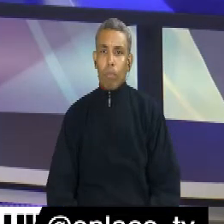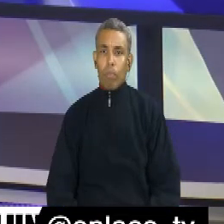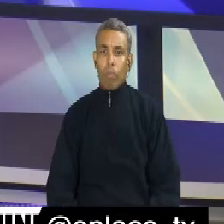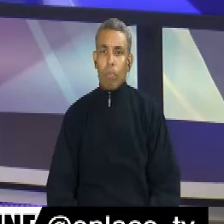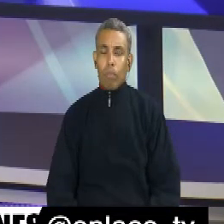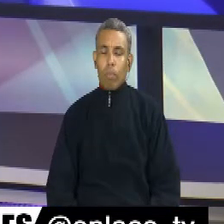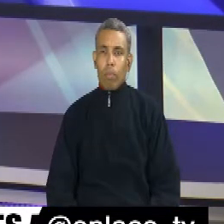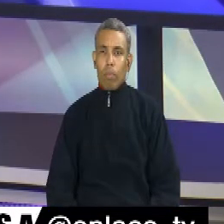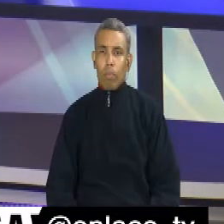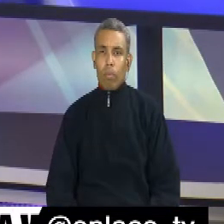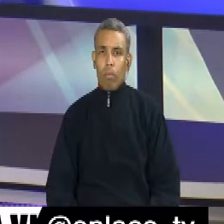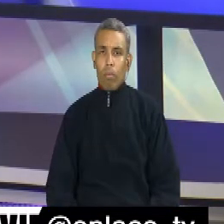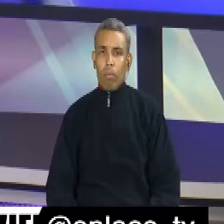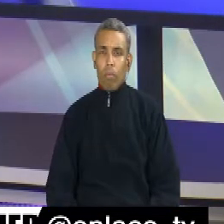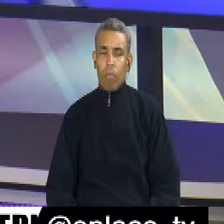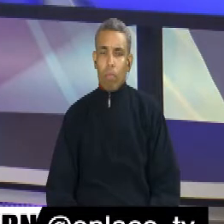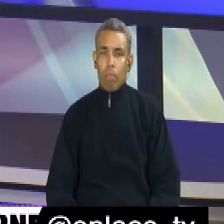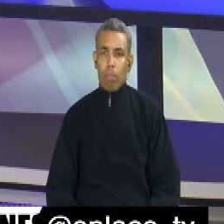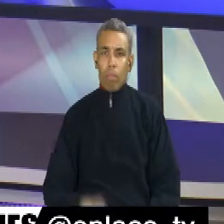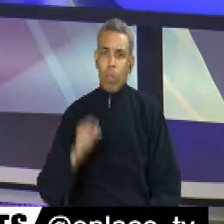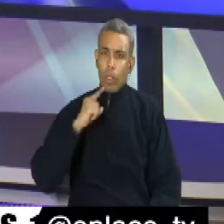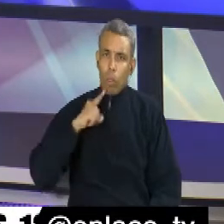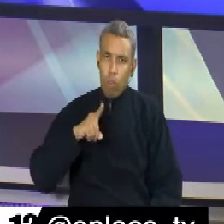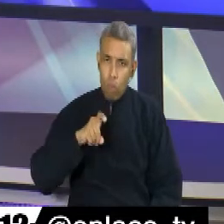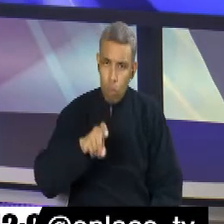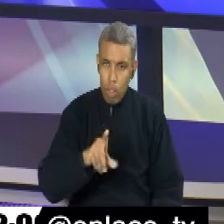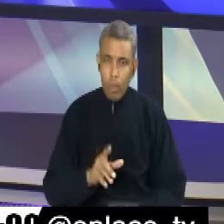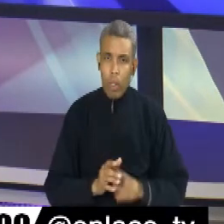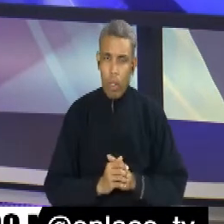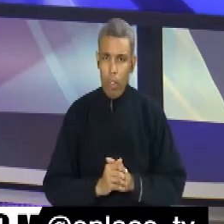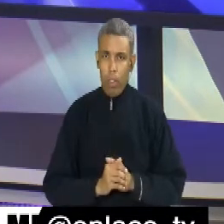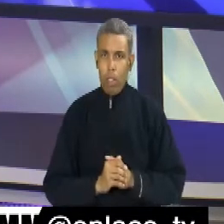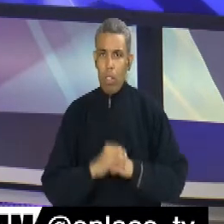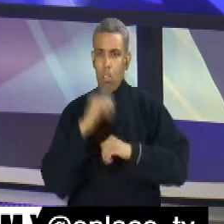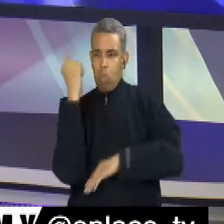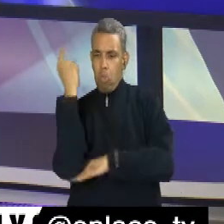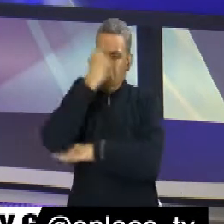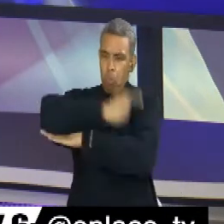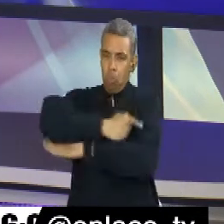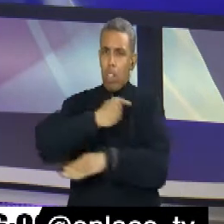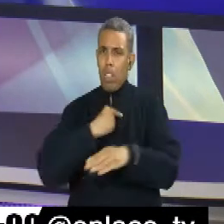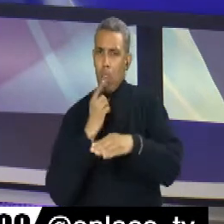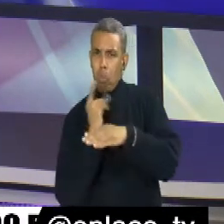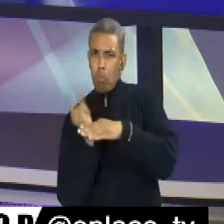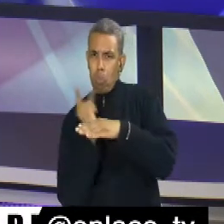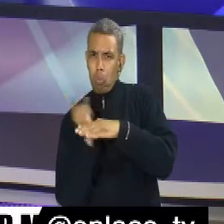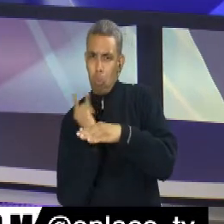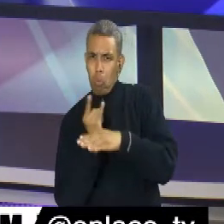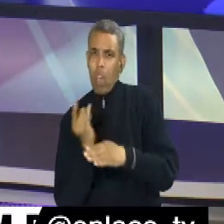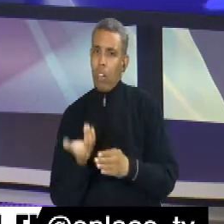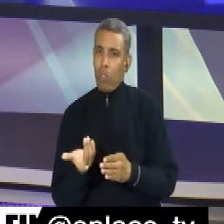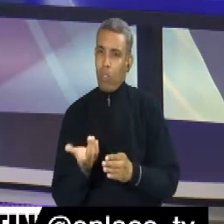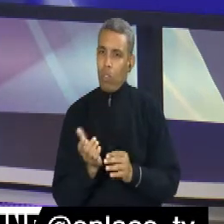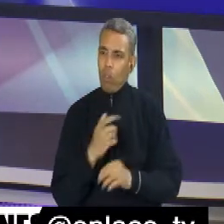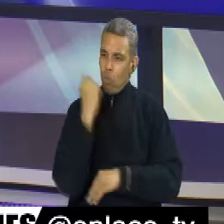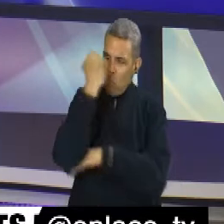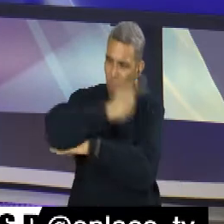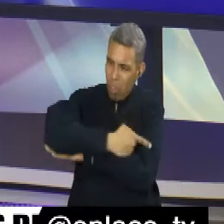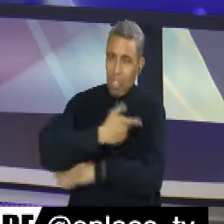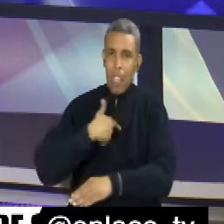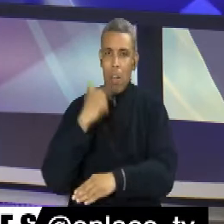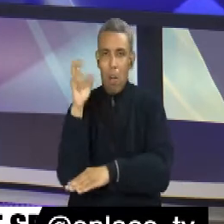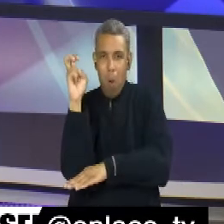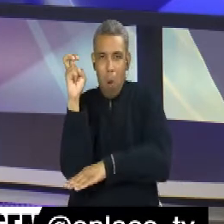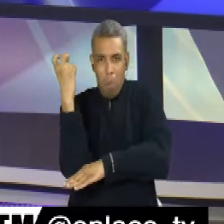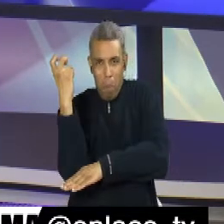En la ciudad de Bucaramanga se cumplió acto especial con ocasión del Día del Usuario y Vocal del Servicio Público. Los representantes de este gremio